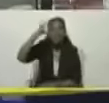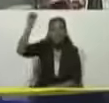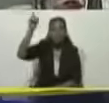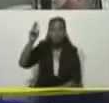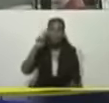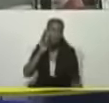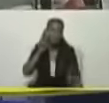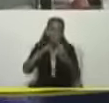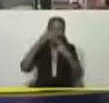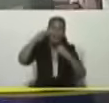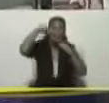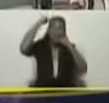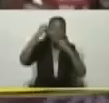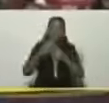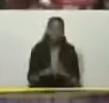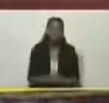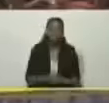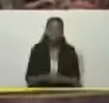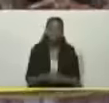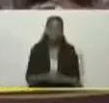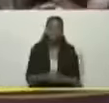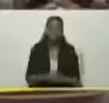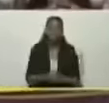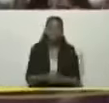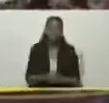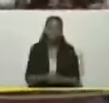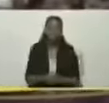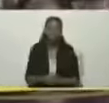¡Hasta la victoria siempre!